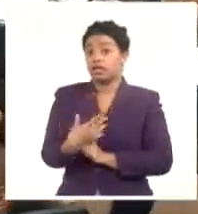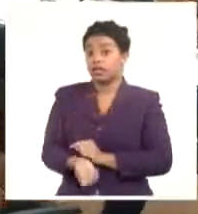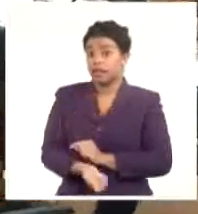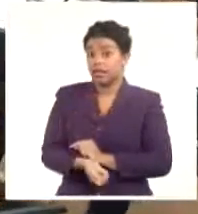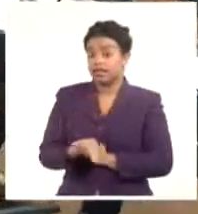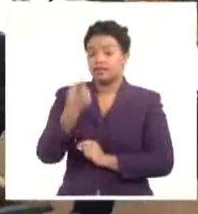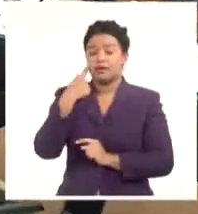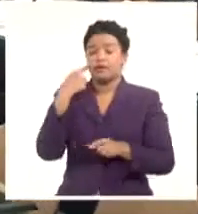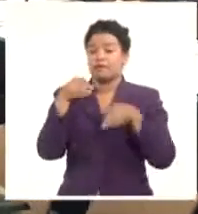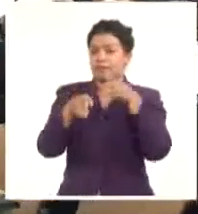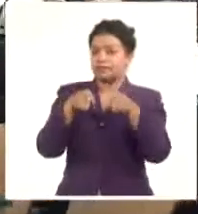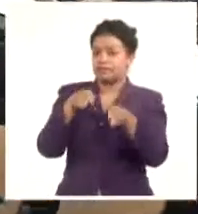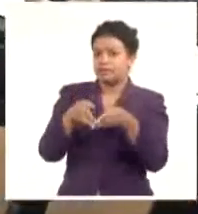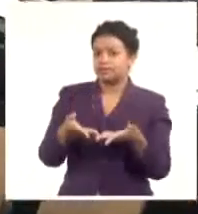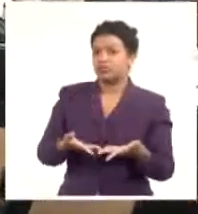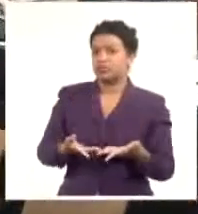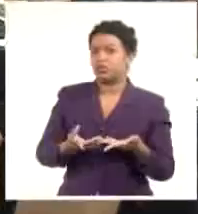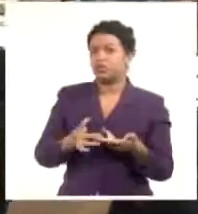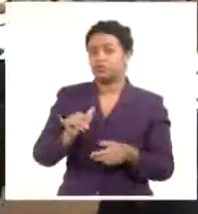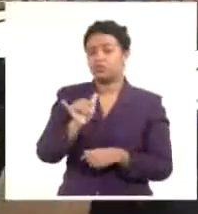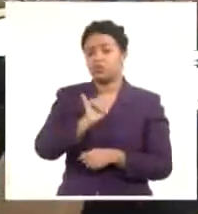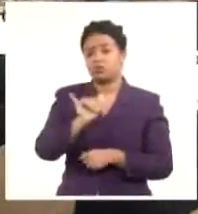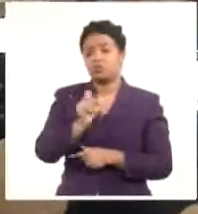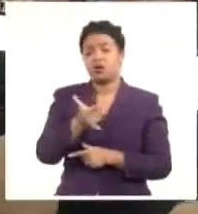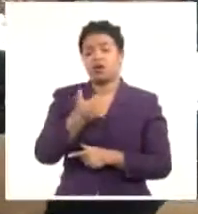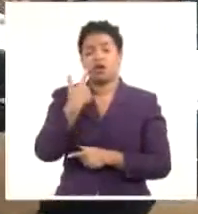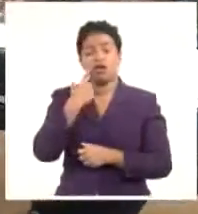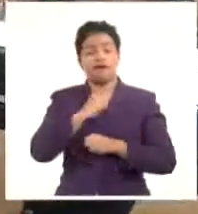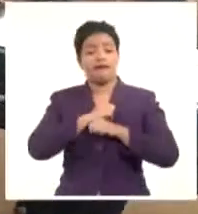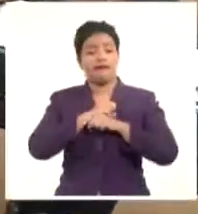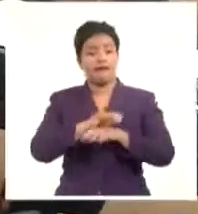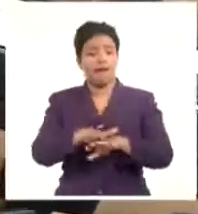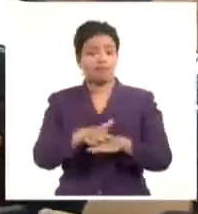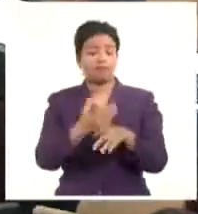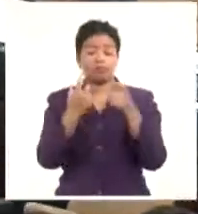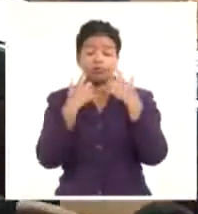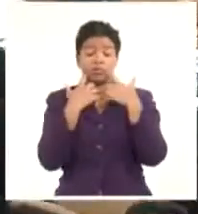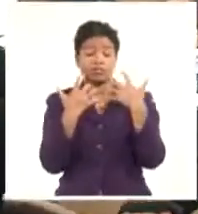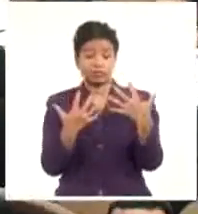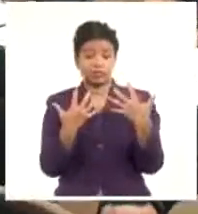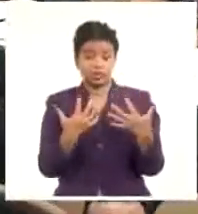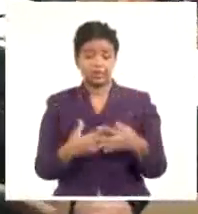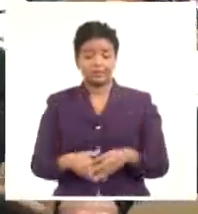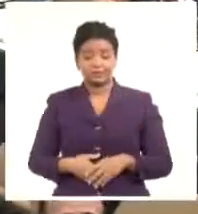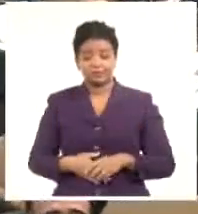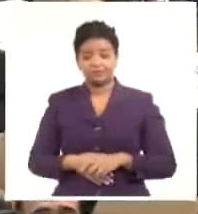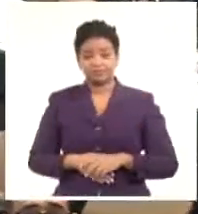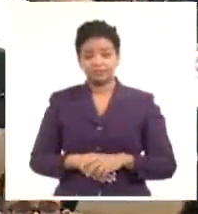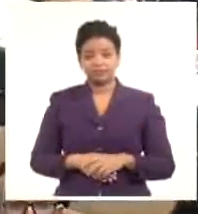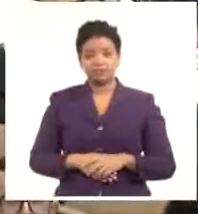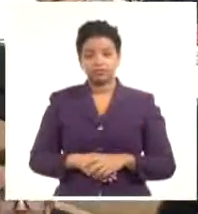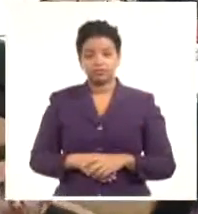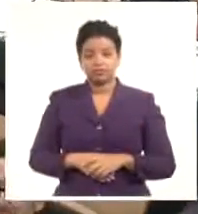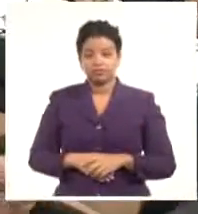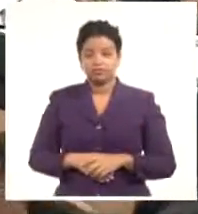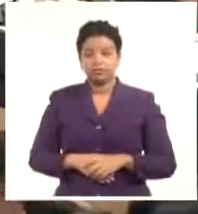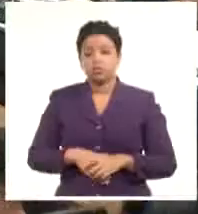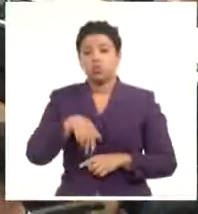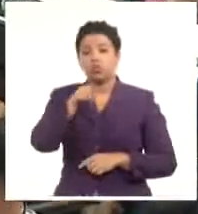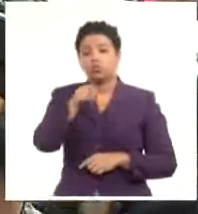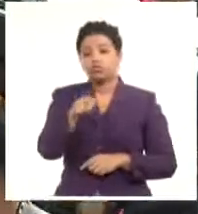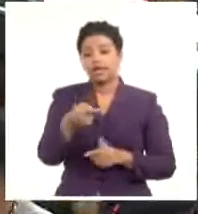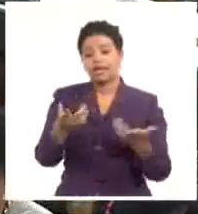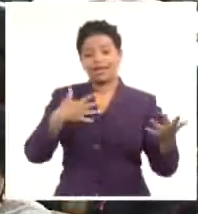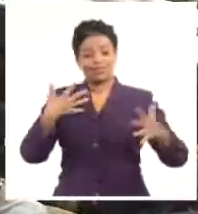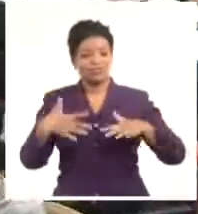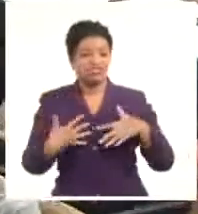la participación desde la ejemplaridad y así transforman y construyen. Ustedes han sumado su entusiasmo